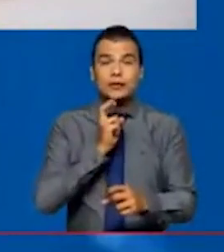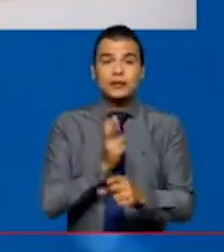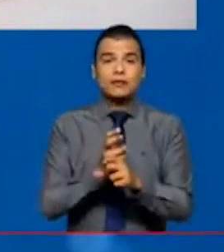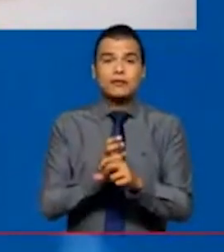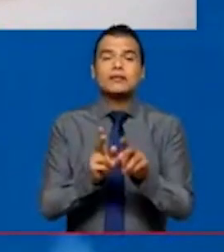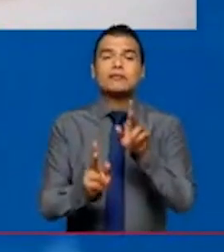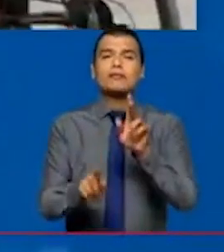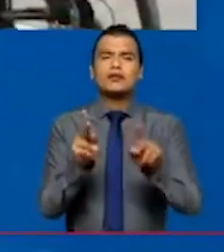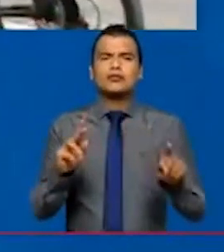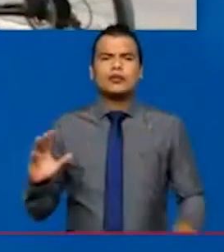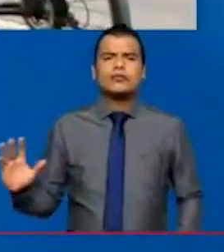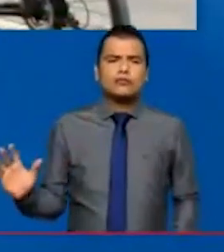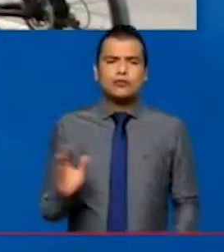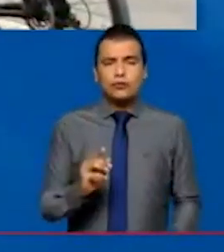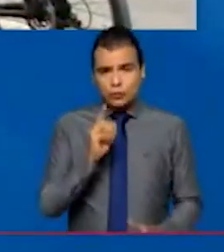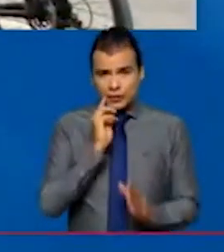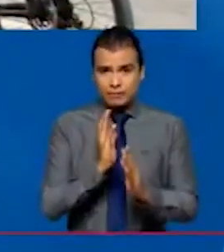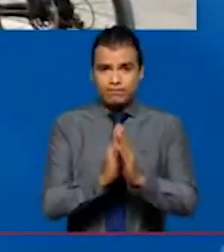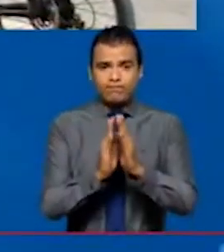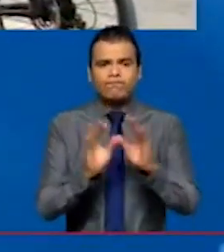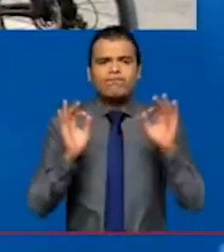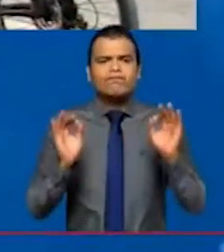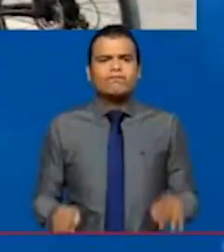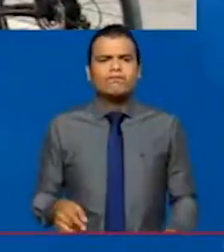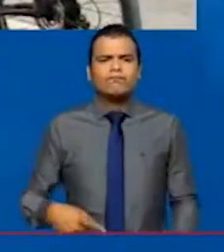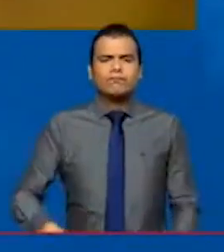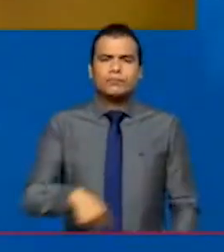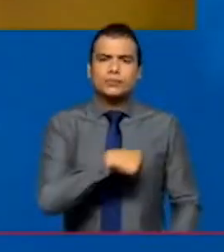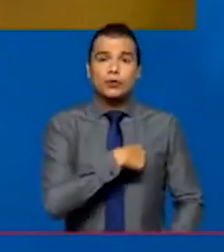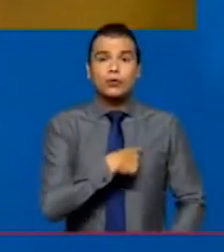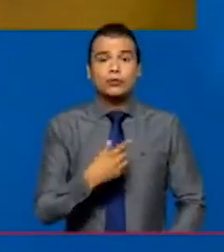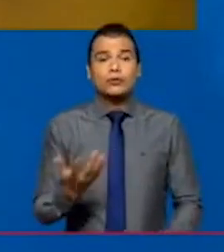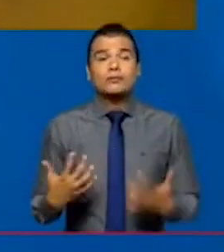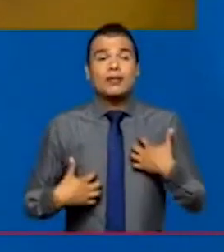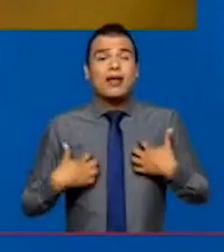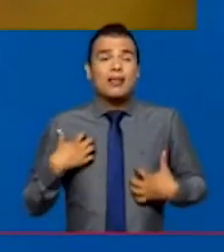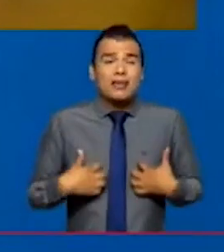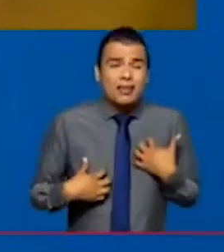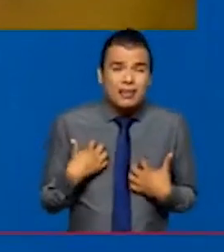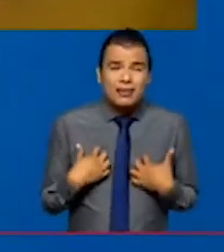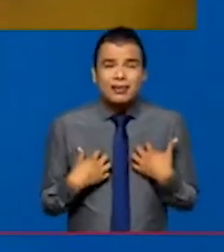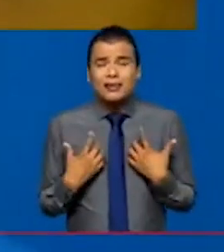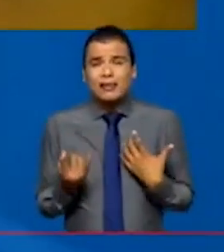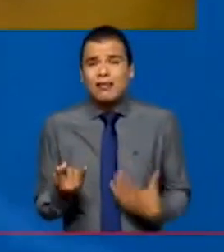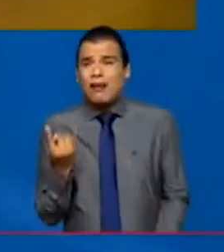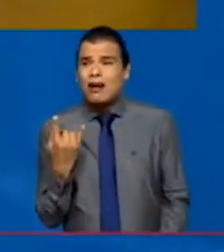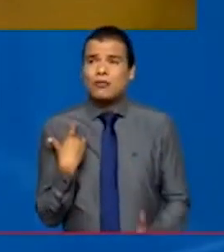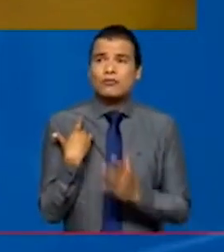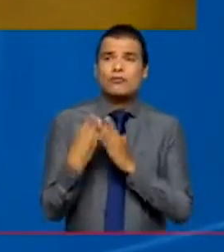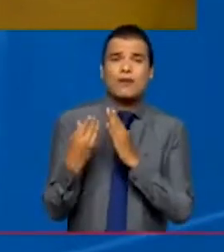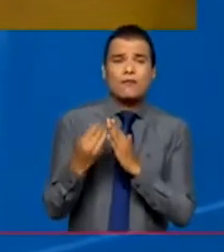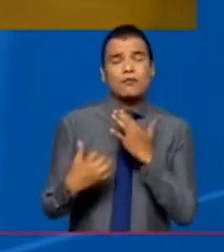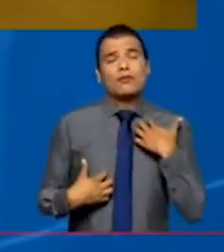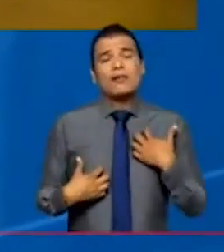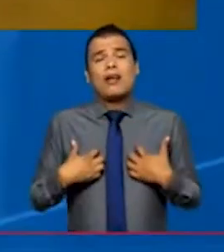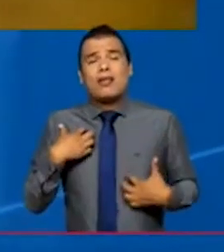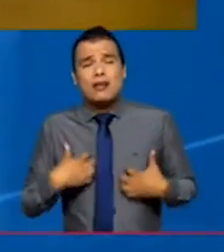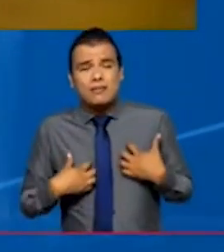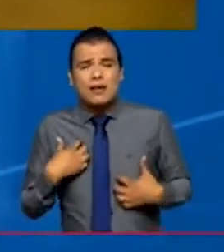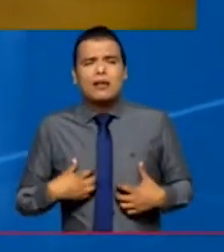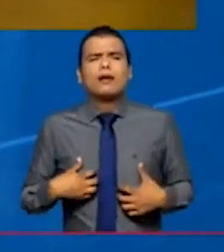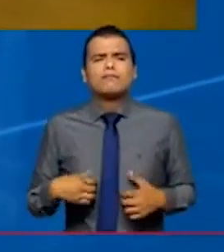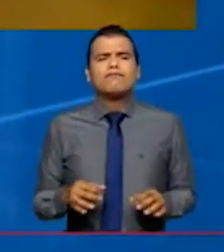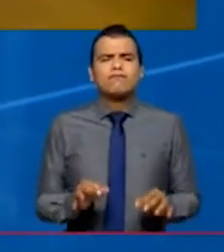La ciudadanía pues asegura que ha tenido pues bastante temor por movilizarse en este municipio